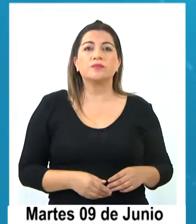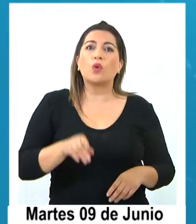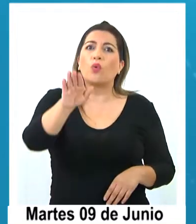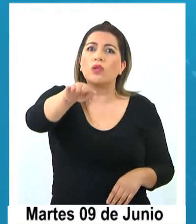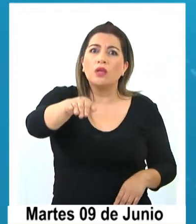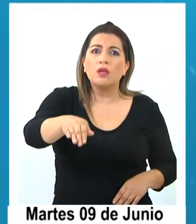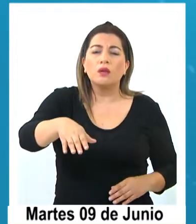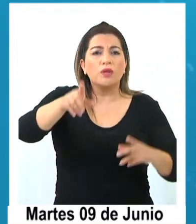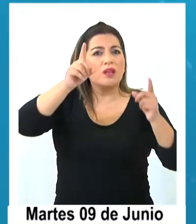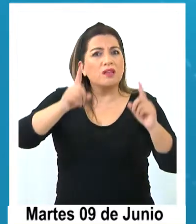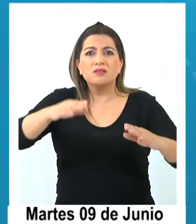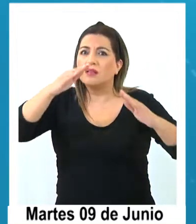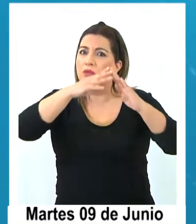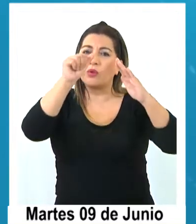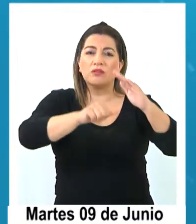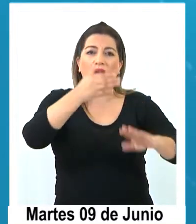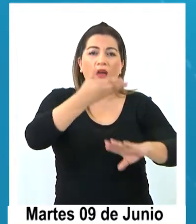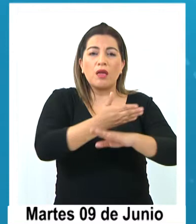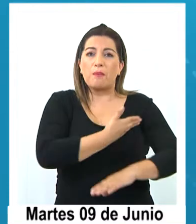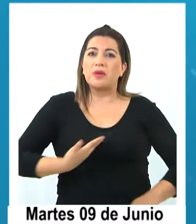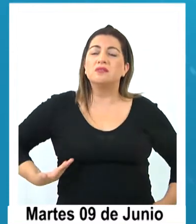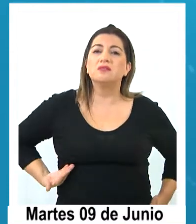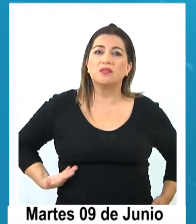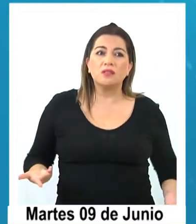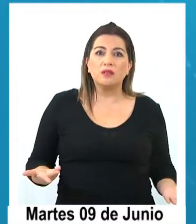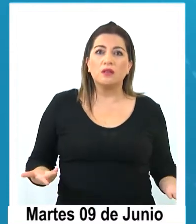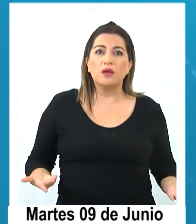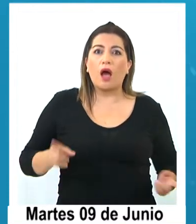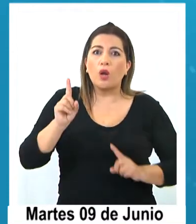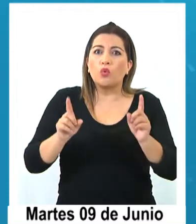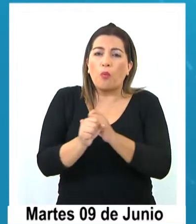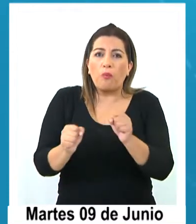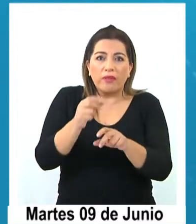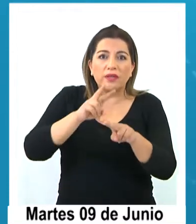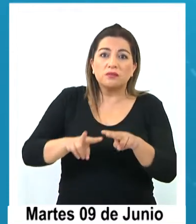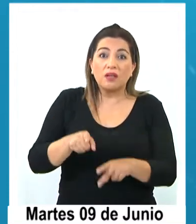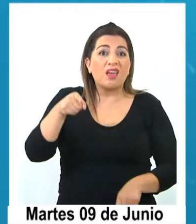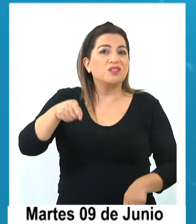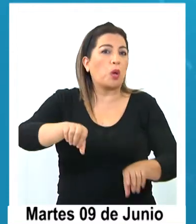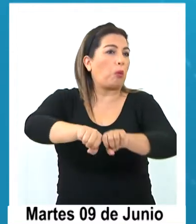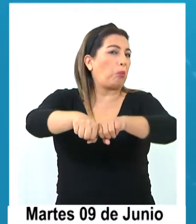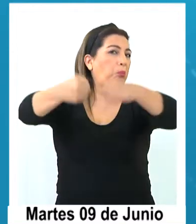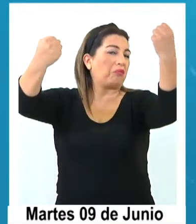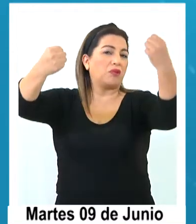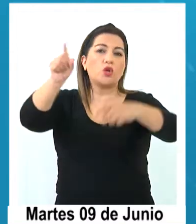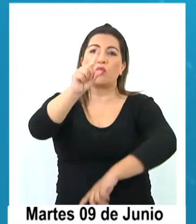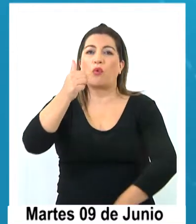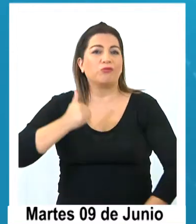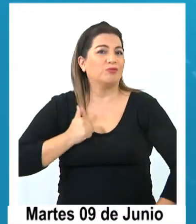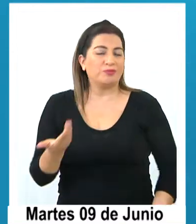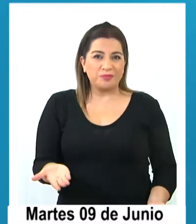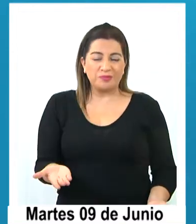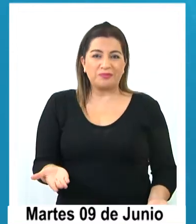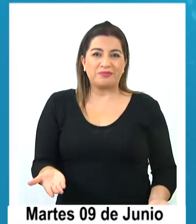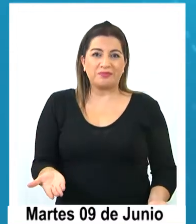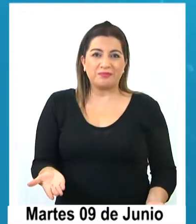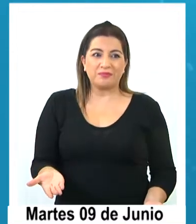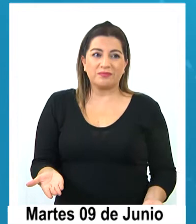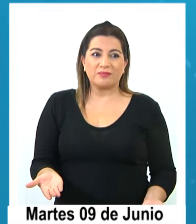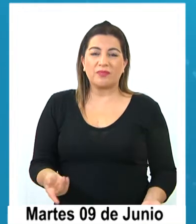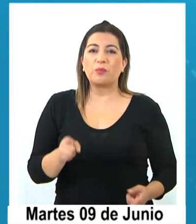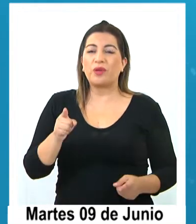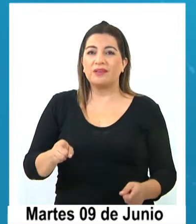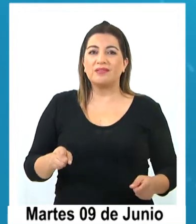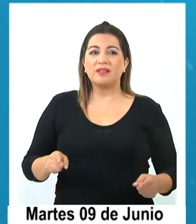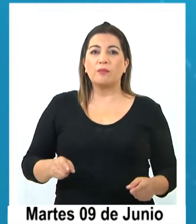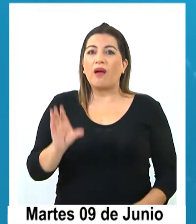se suponía que en la cuarentena tan estricta que puso el presidente Vizcarra no se podía hacer. Eso se rompió. Eso se rompió por esta